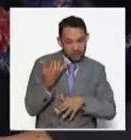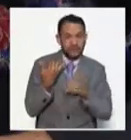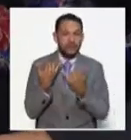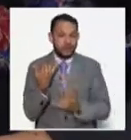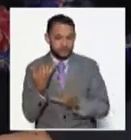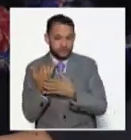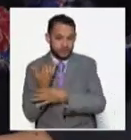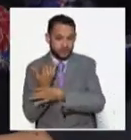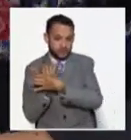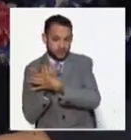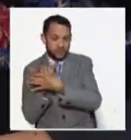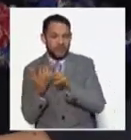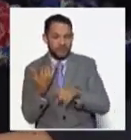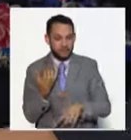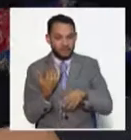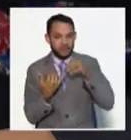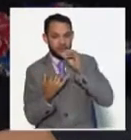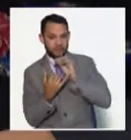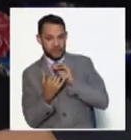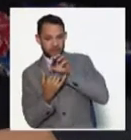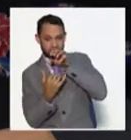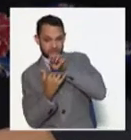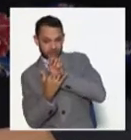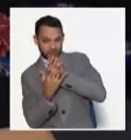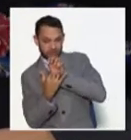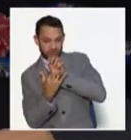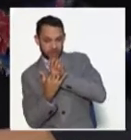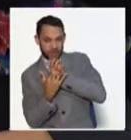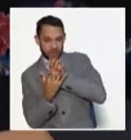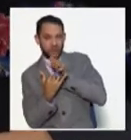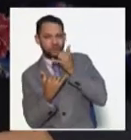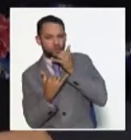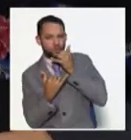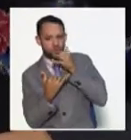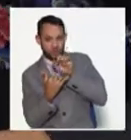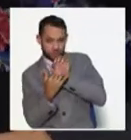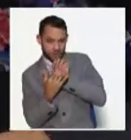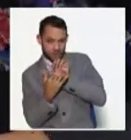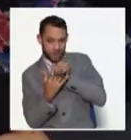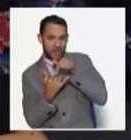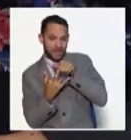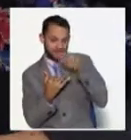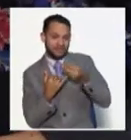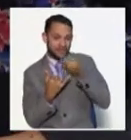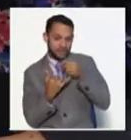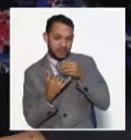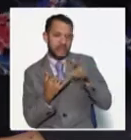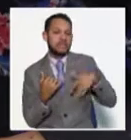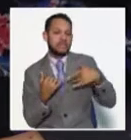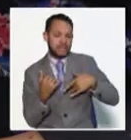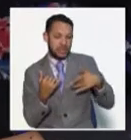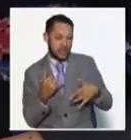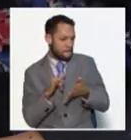con la vejiga miren acá la vejiga está apoyada sobre la cara anterior del útero y cerca del cuello entonces por eso hay síntomas que pueden